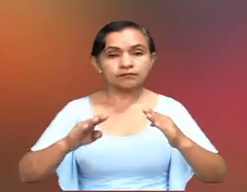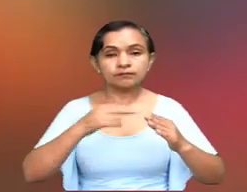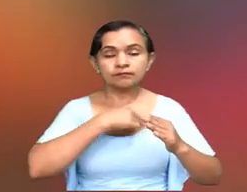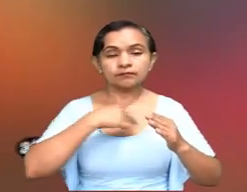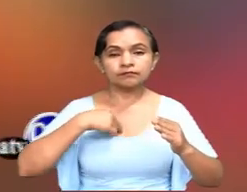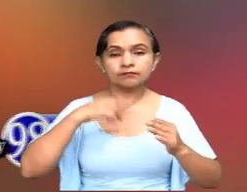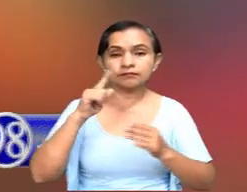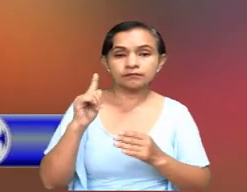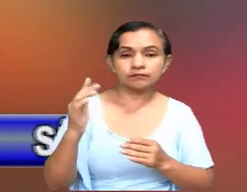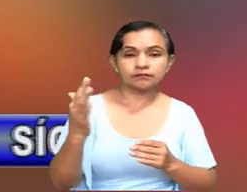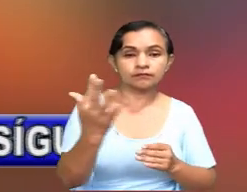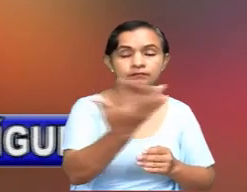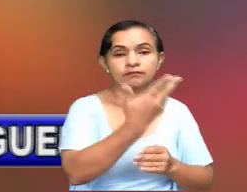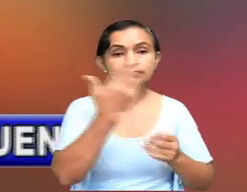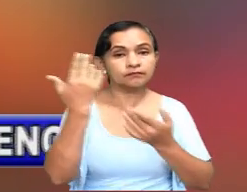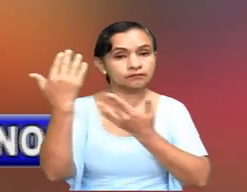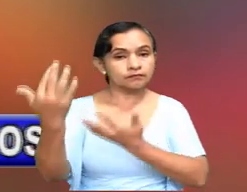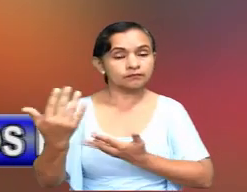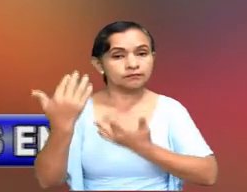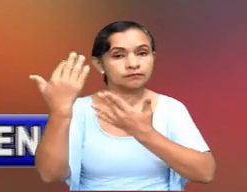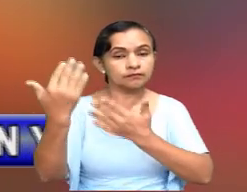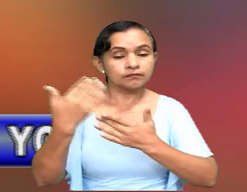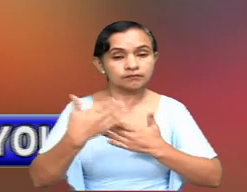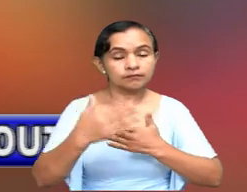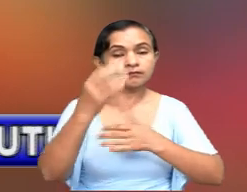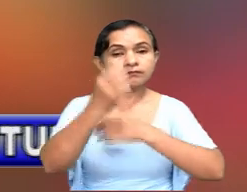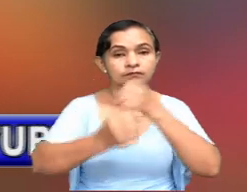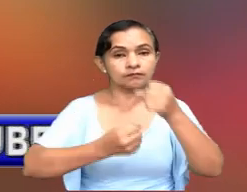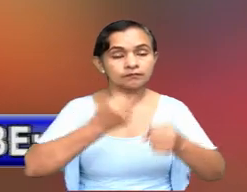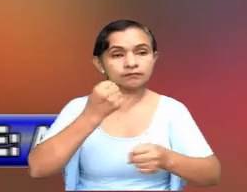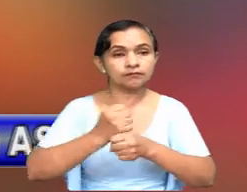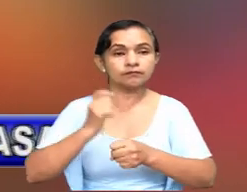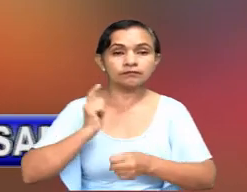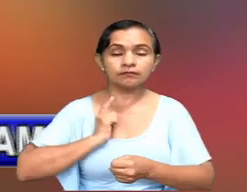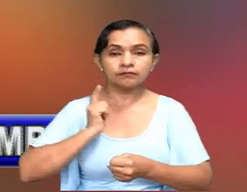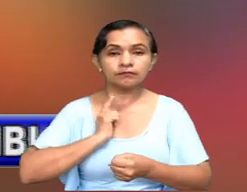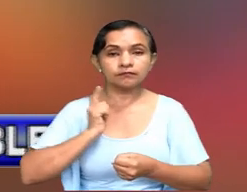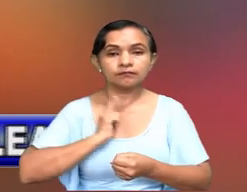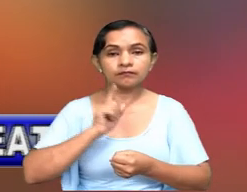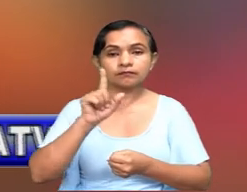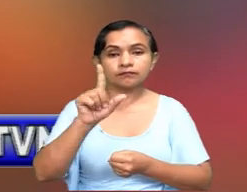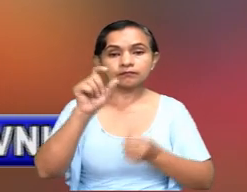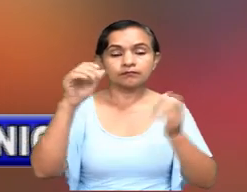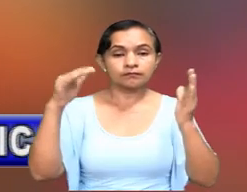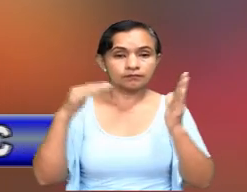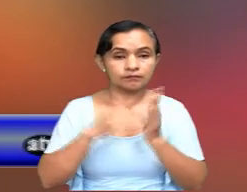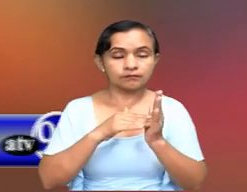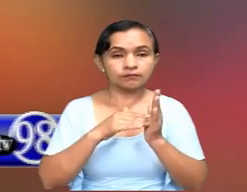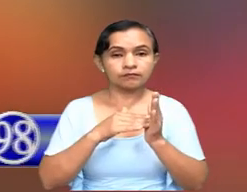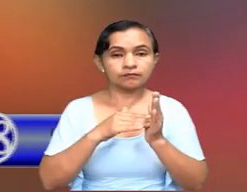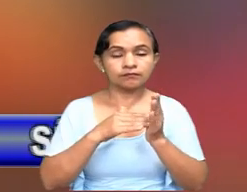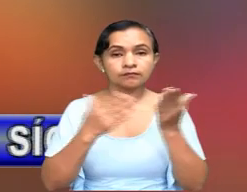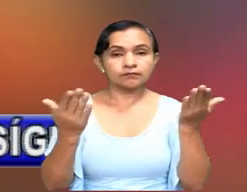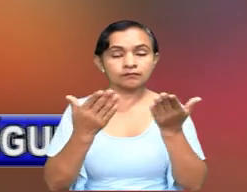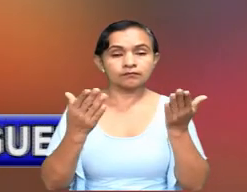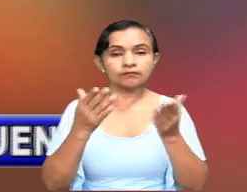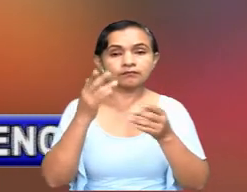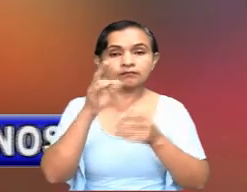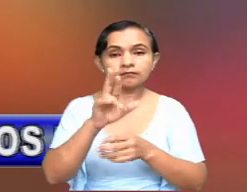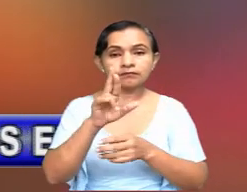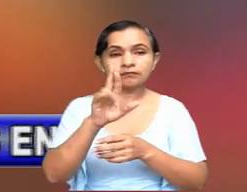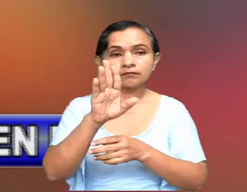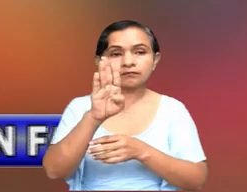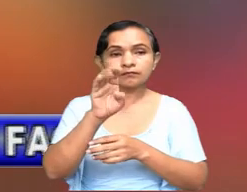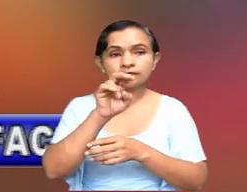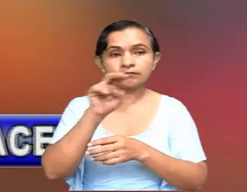en todo el país. Se espera que a finales del año se hayan establecido unas 10.000 comisiones. Con cámara de Rubén Castro para el